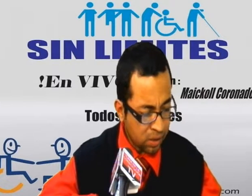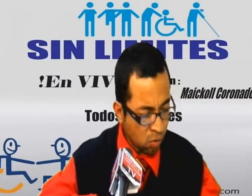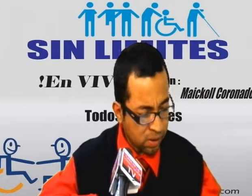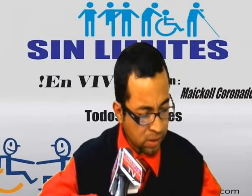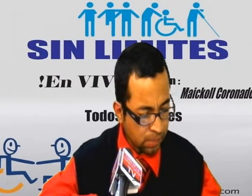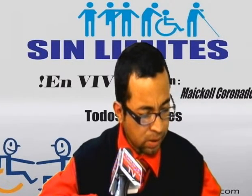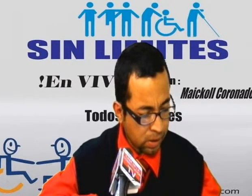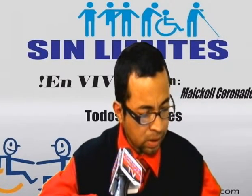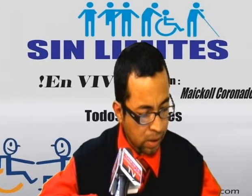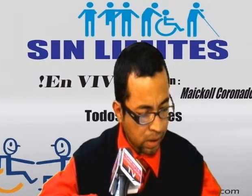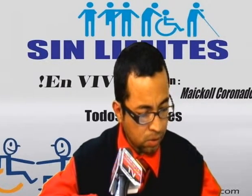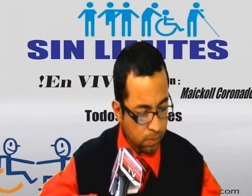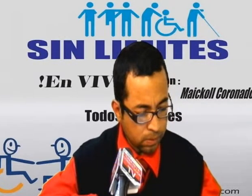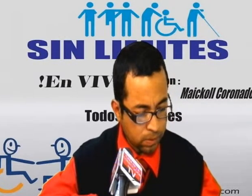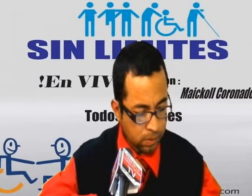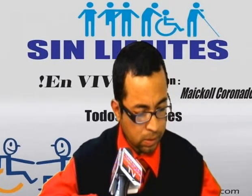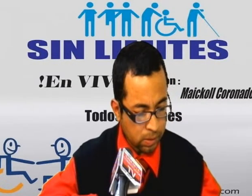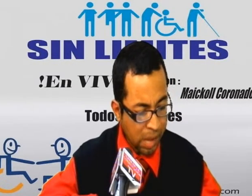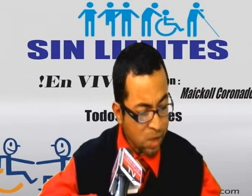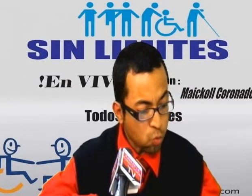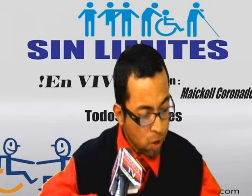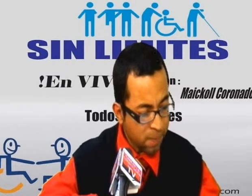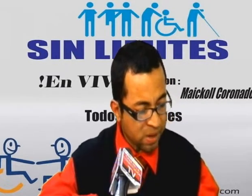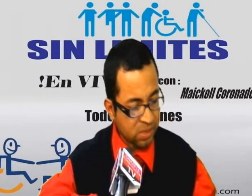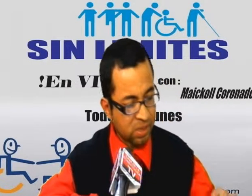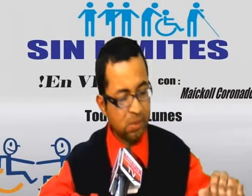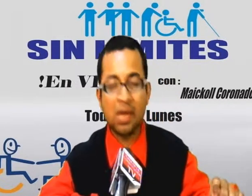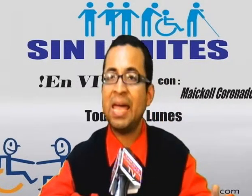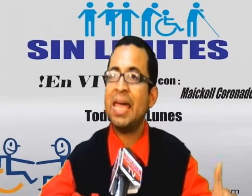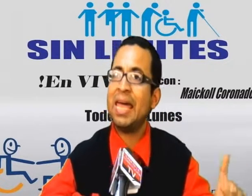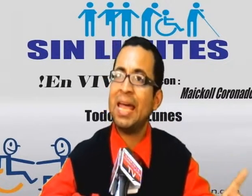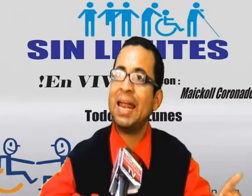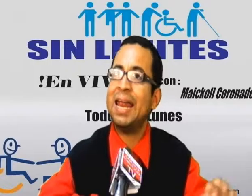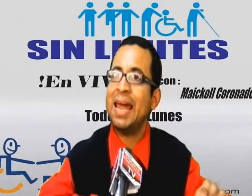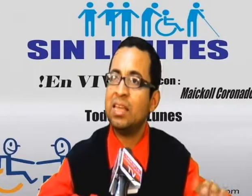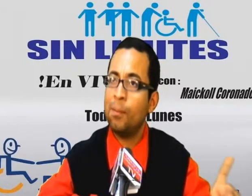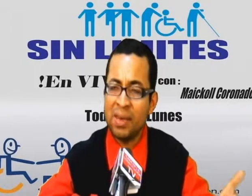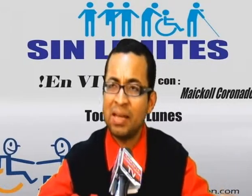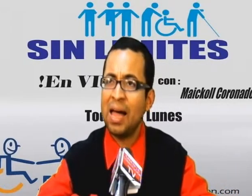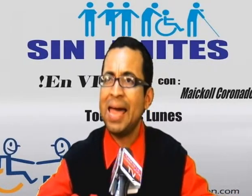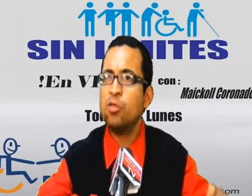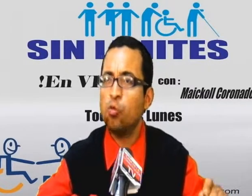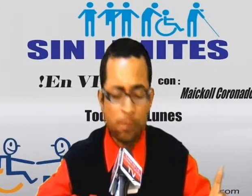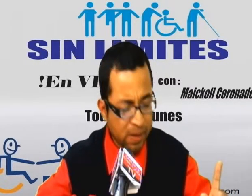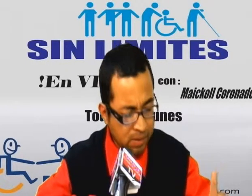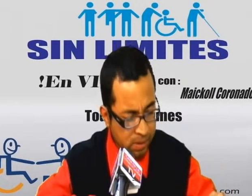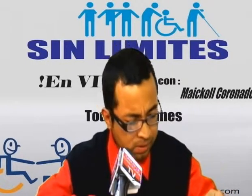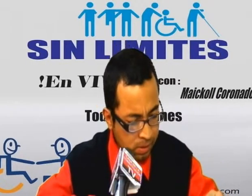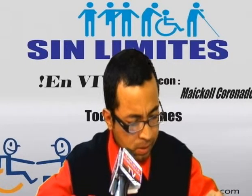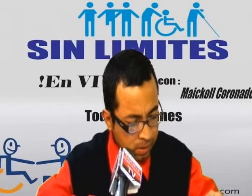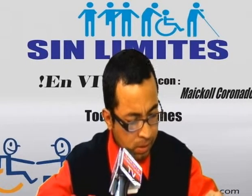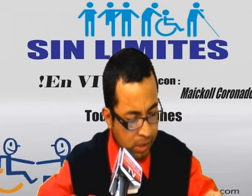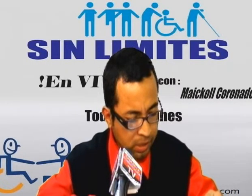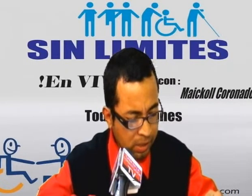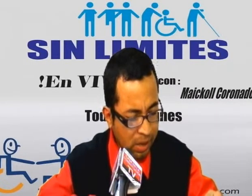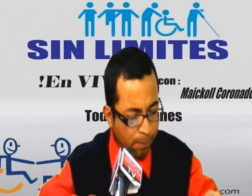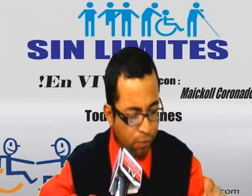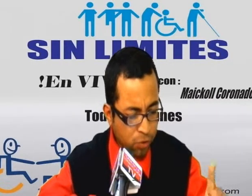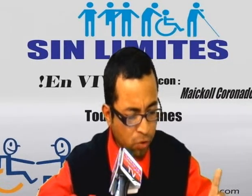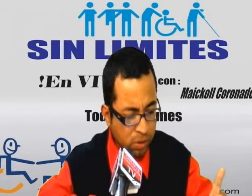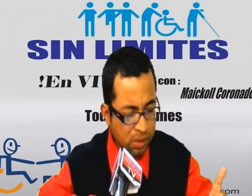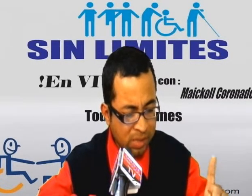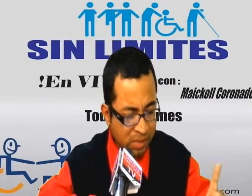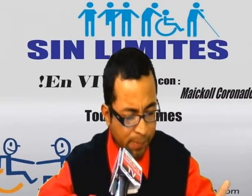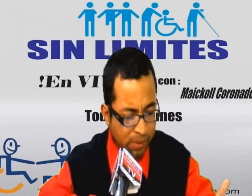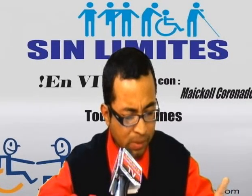Lógicamente que tengo que decir también que hay 9 países, en Latinoamérica hay 9 países que tienen la